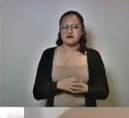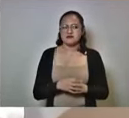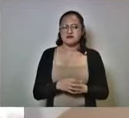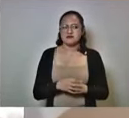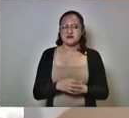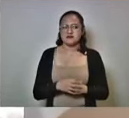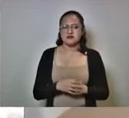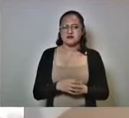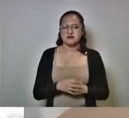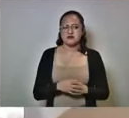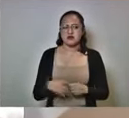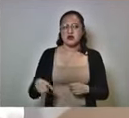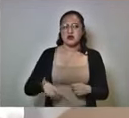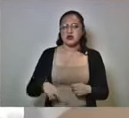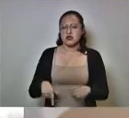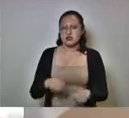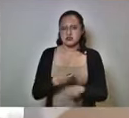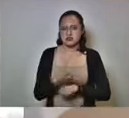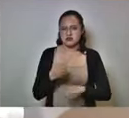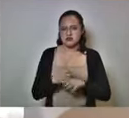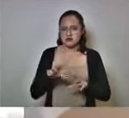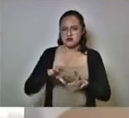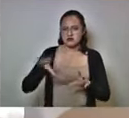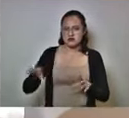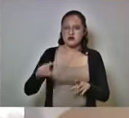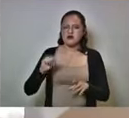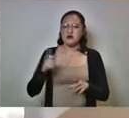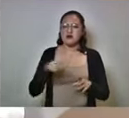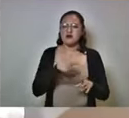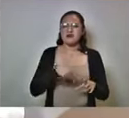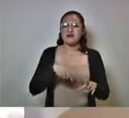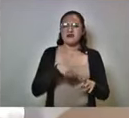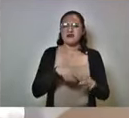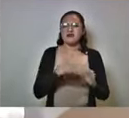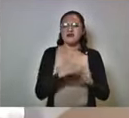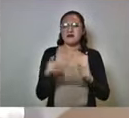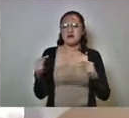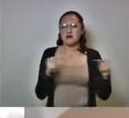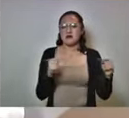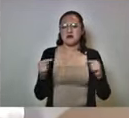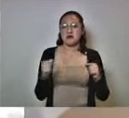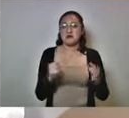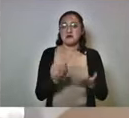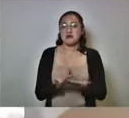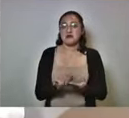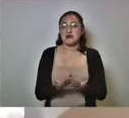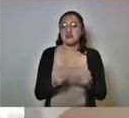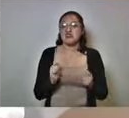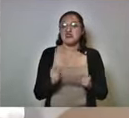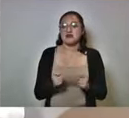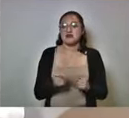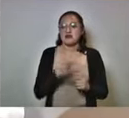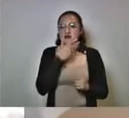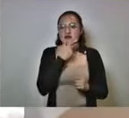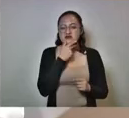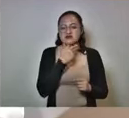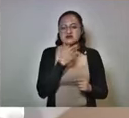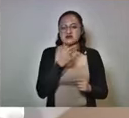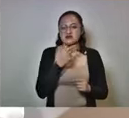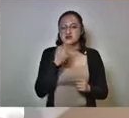que corresponde al gobierno del estado y una propiedad que está en disputa entre un señor